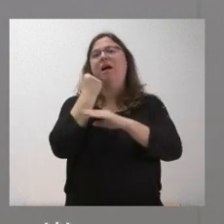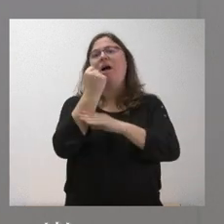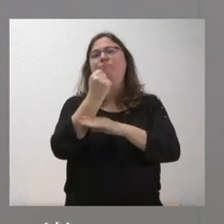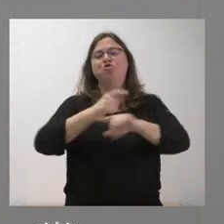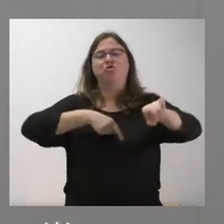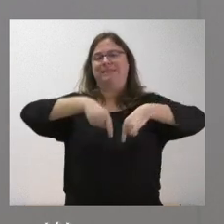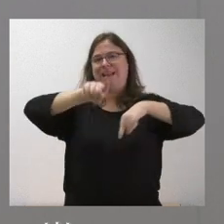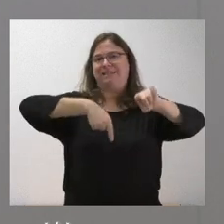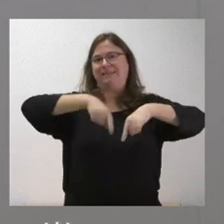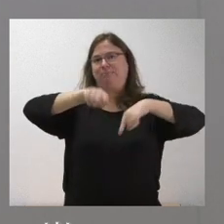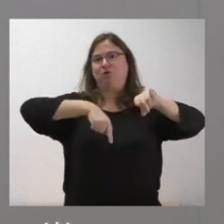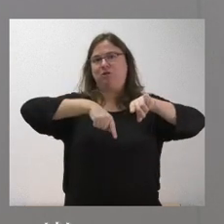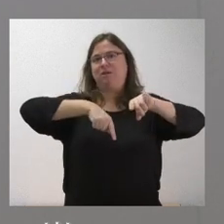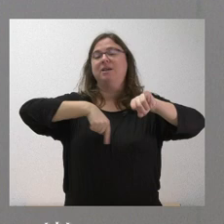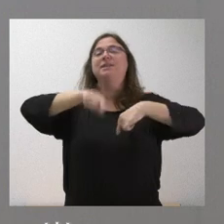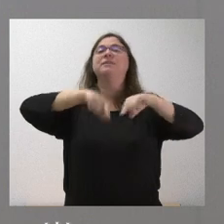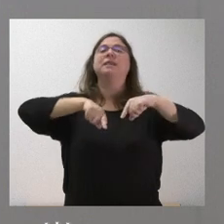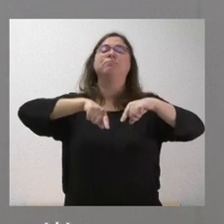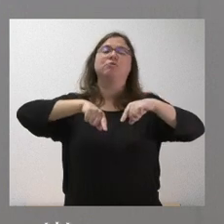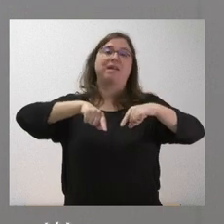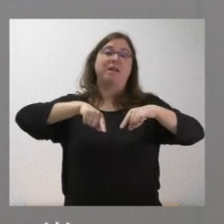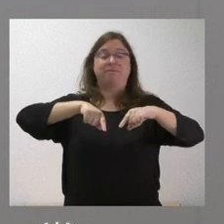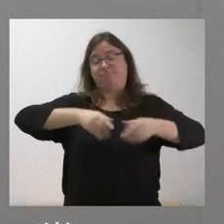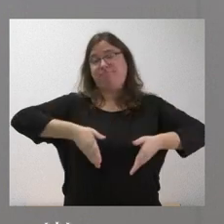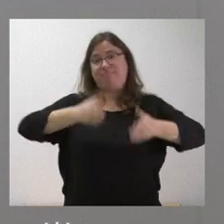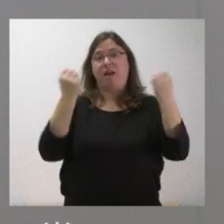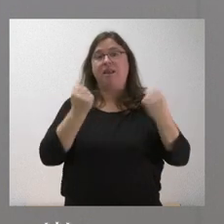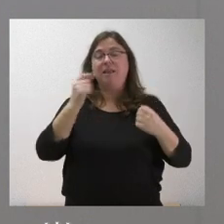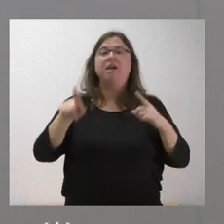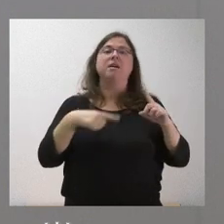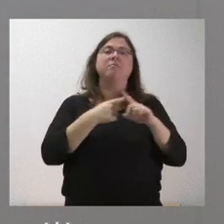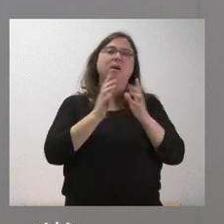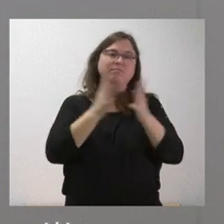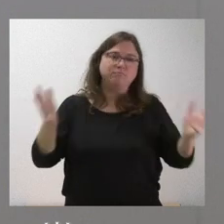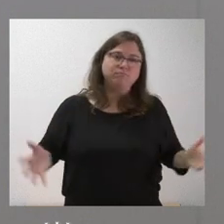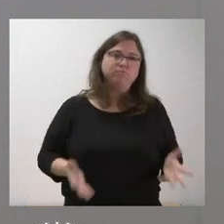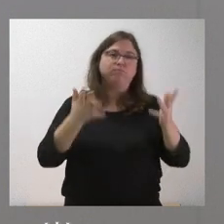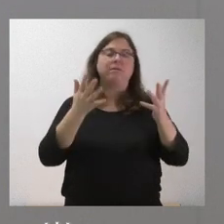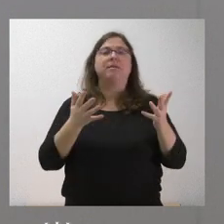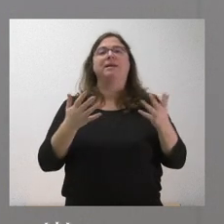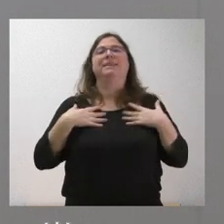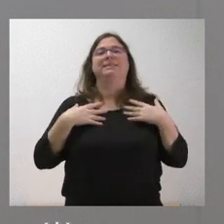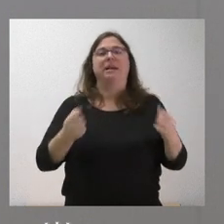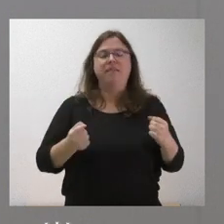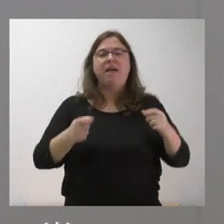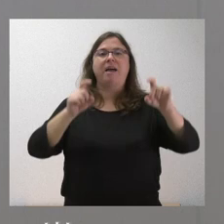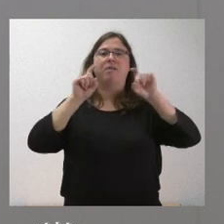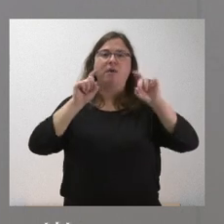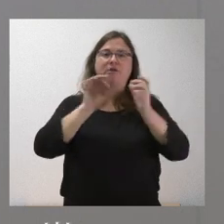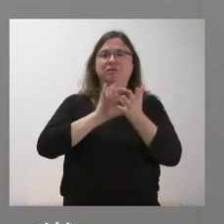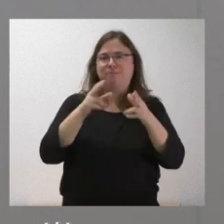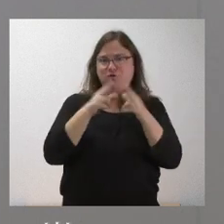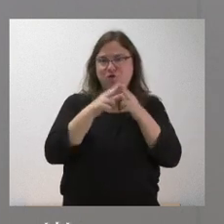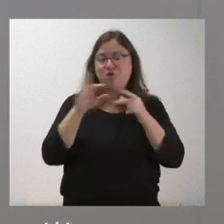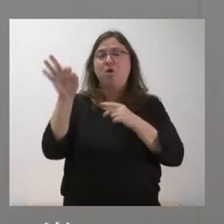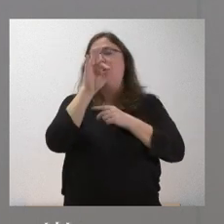transporte de viajeros en nuestra comunidad Autónoma y donde fomentamos pues la sanidad la educación los servicios sociales o el